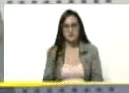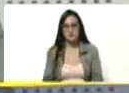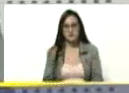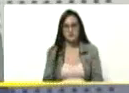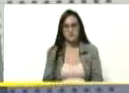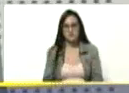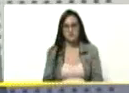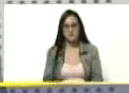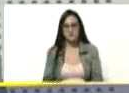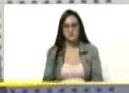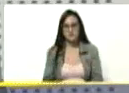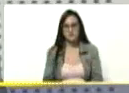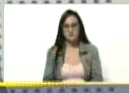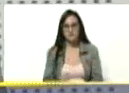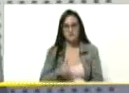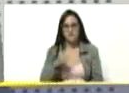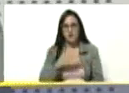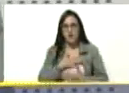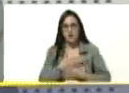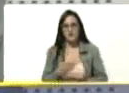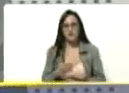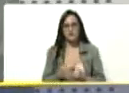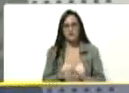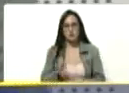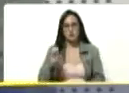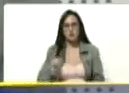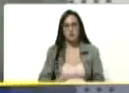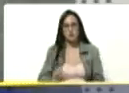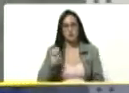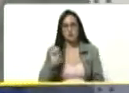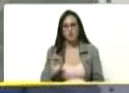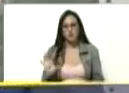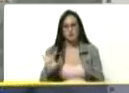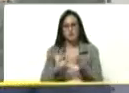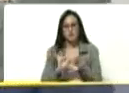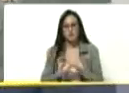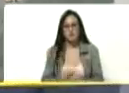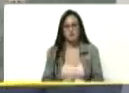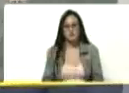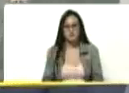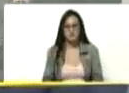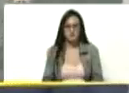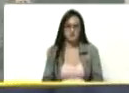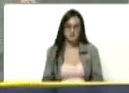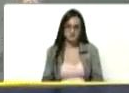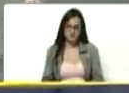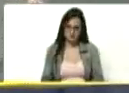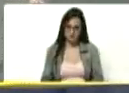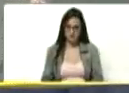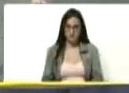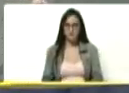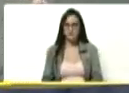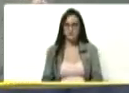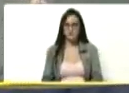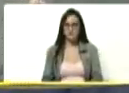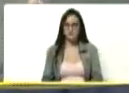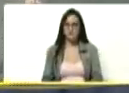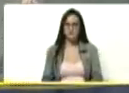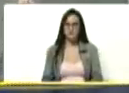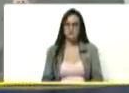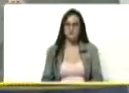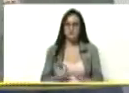south-south cooperation. La mayor colaboración sur-sur provides avenues for the promotion of socio-economic reform. Brinda